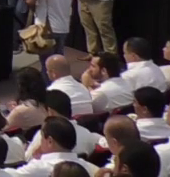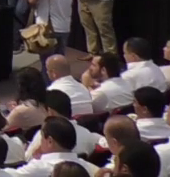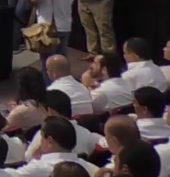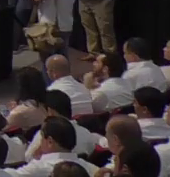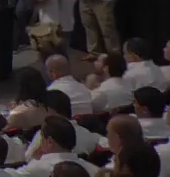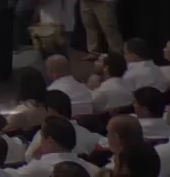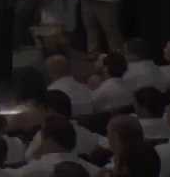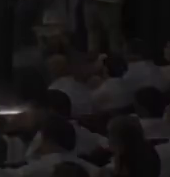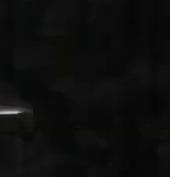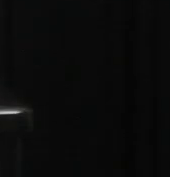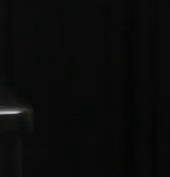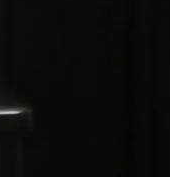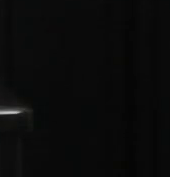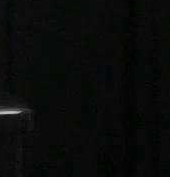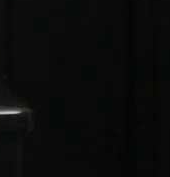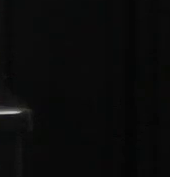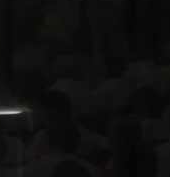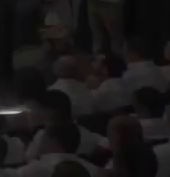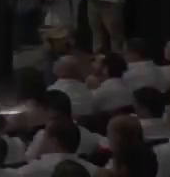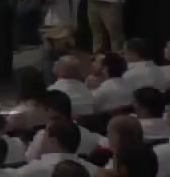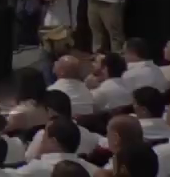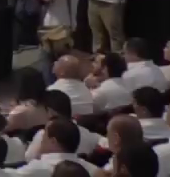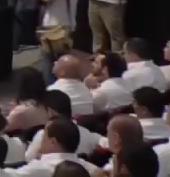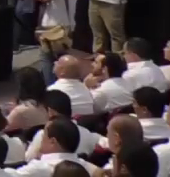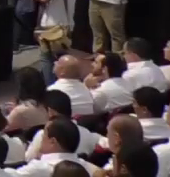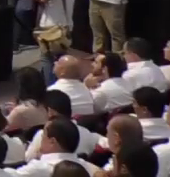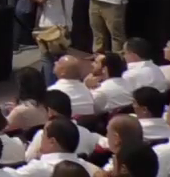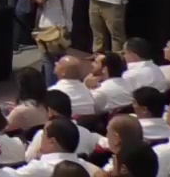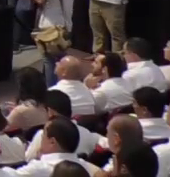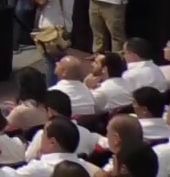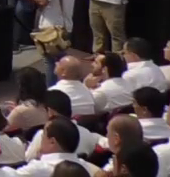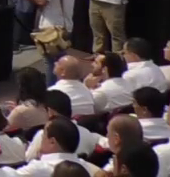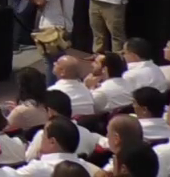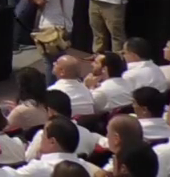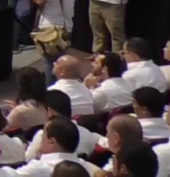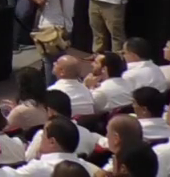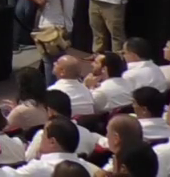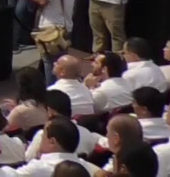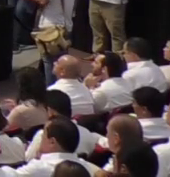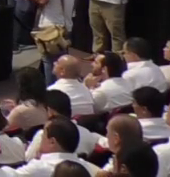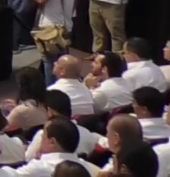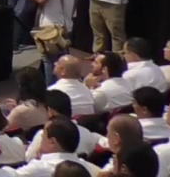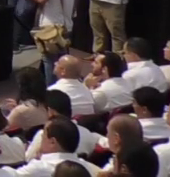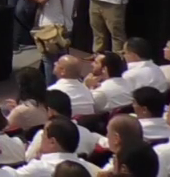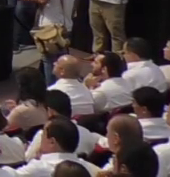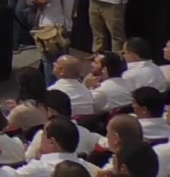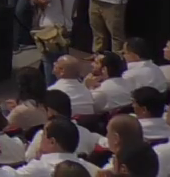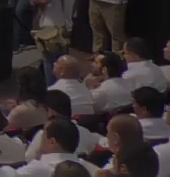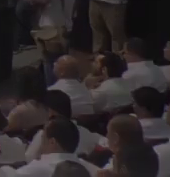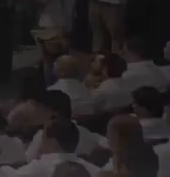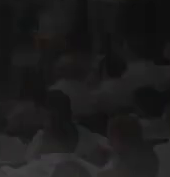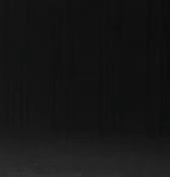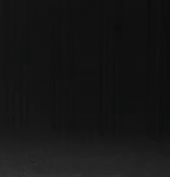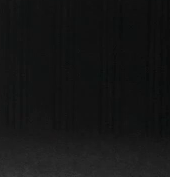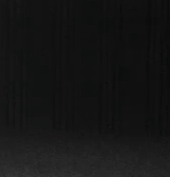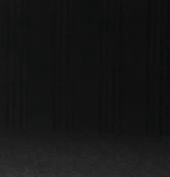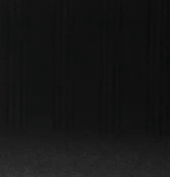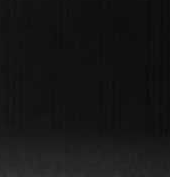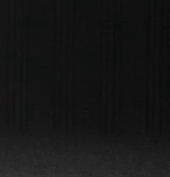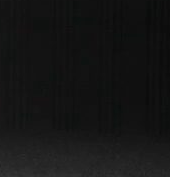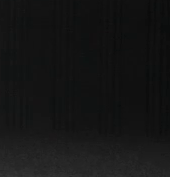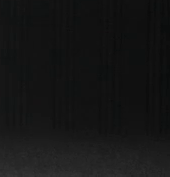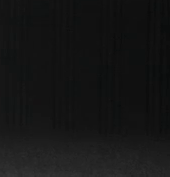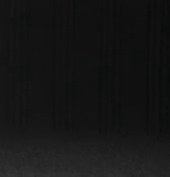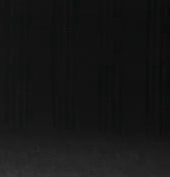muy buenos días distinguida concurrencia diputadas y diputados de esta 18a legislatura